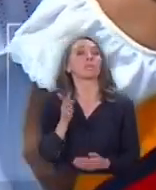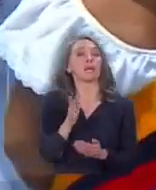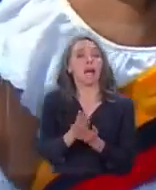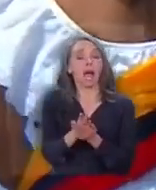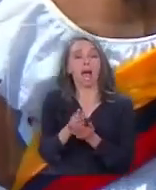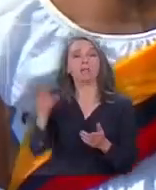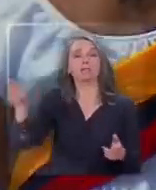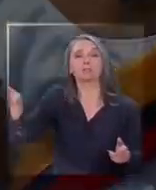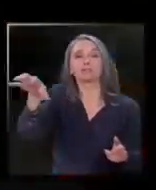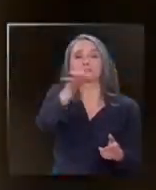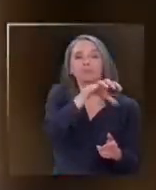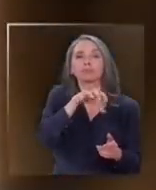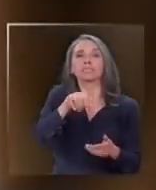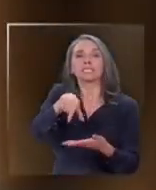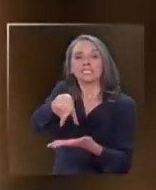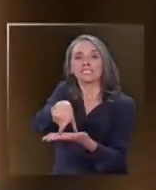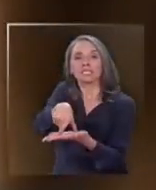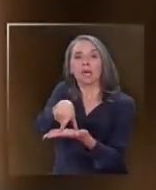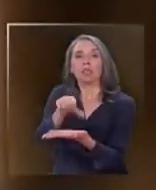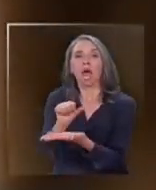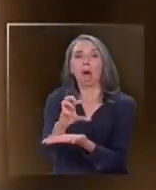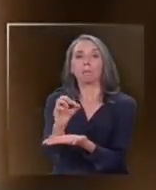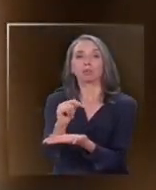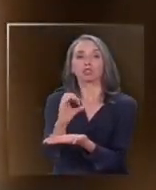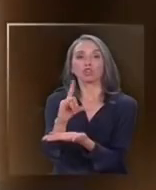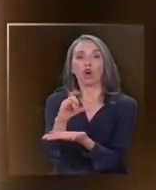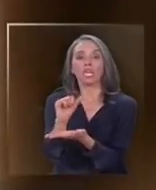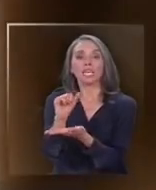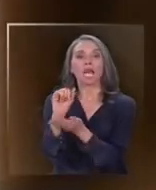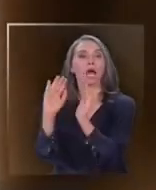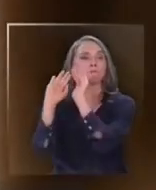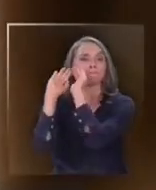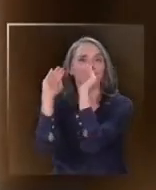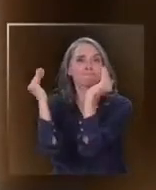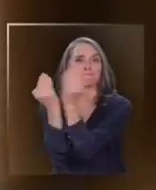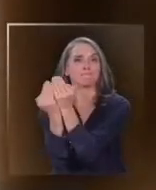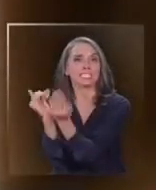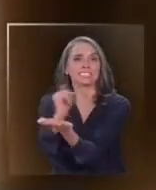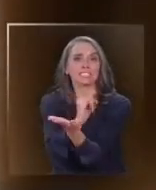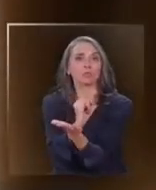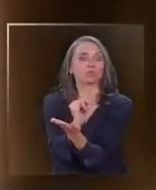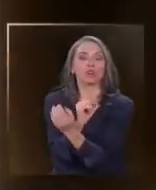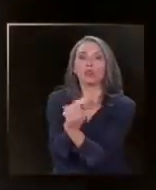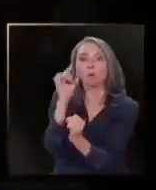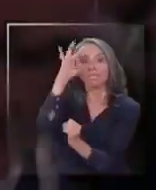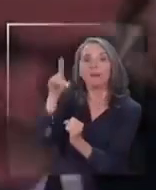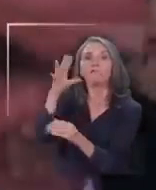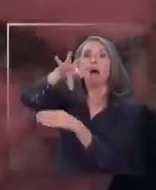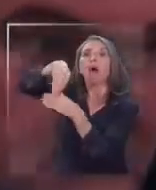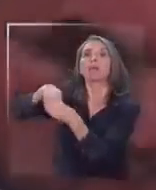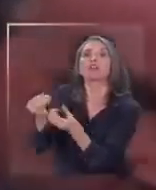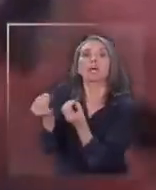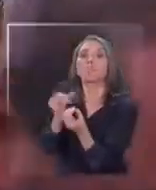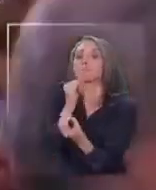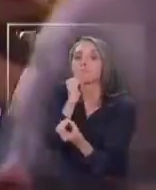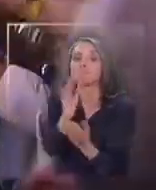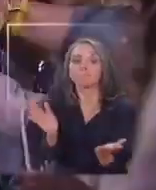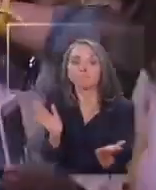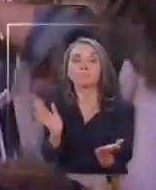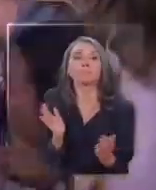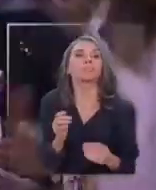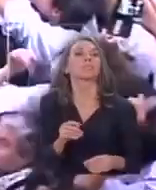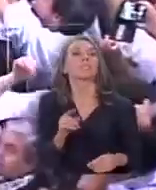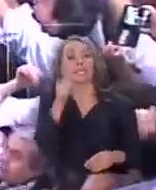dicasterios de la sede apostólica que son totalmente herméticas y que no se puede saber nada de lo que ahí pasa. ¿Perdió